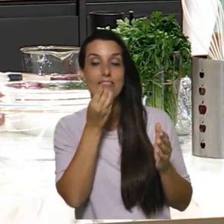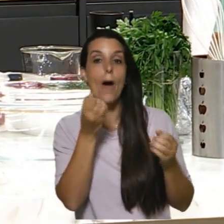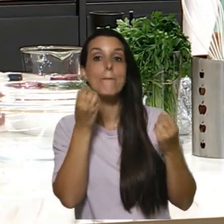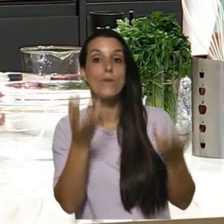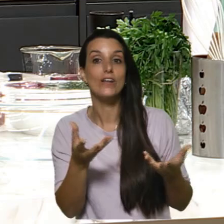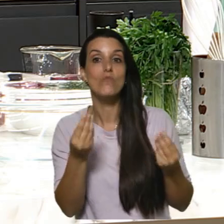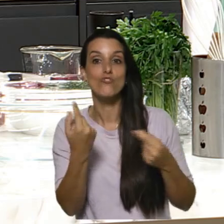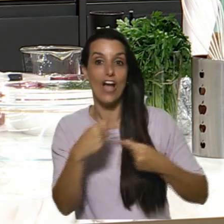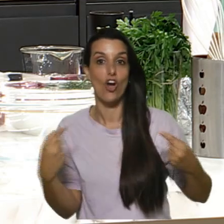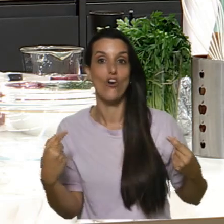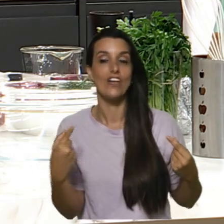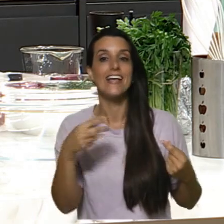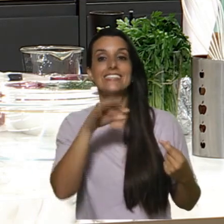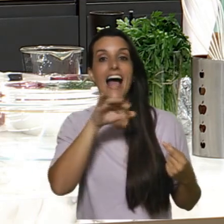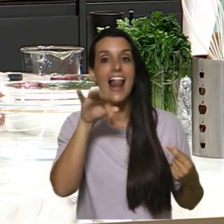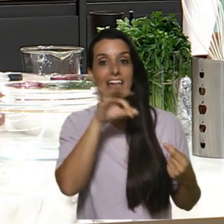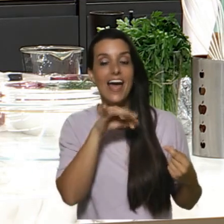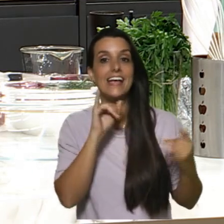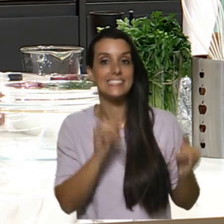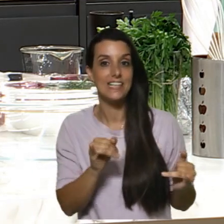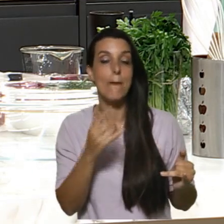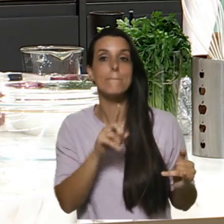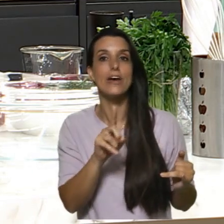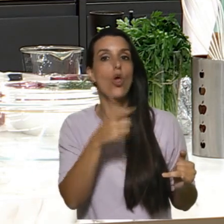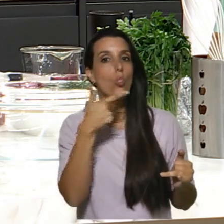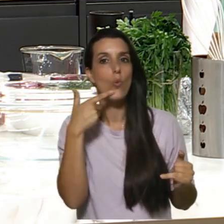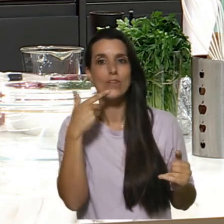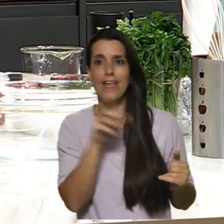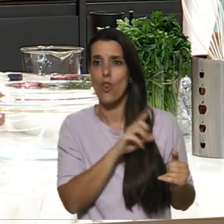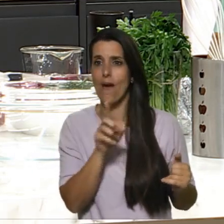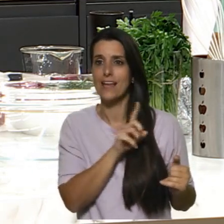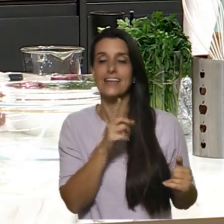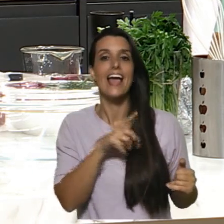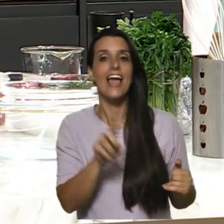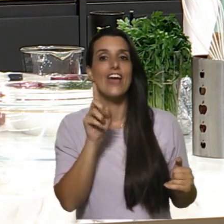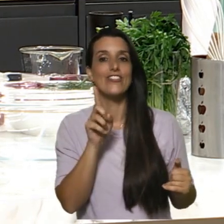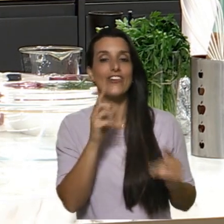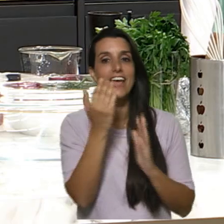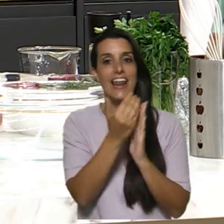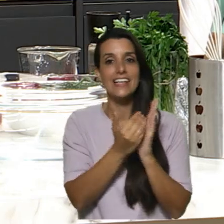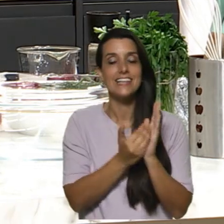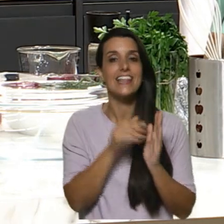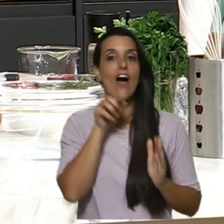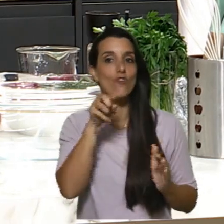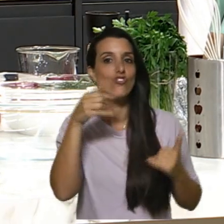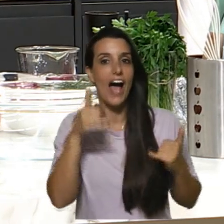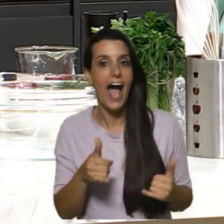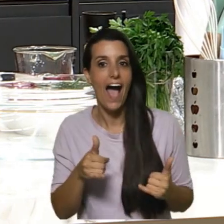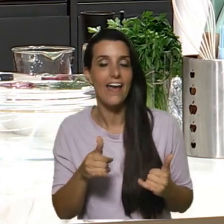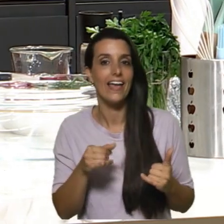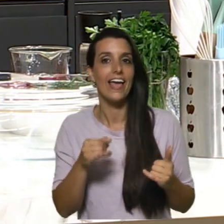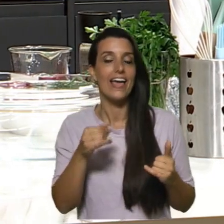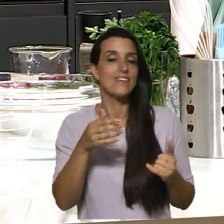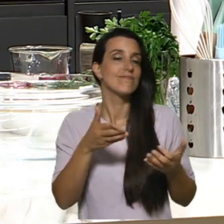tenemos como muchas cosas saladas que sí las hacemos pim pam, pero con las dulces no nos pasa tanto. Entonces tener una receta de esas que vos tenés así en la